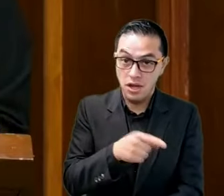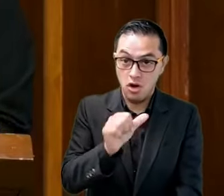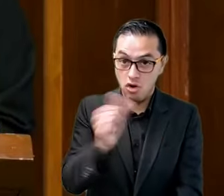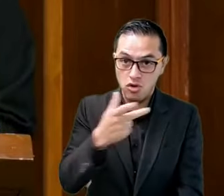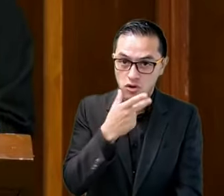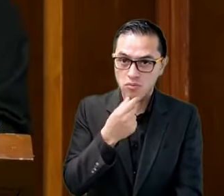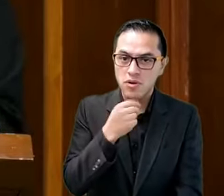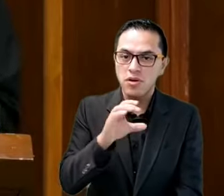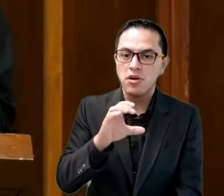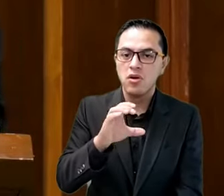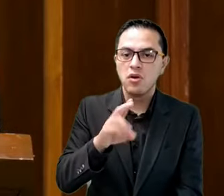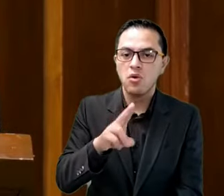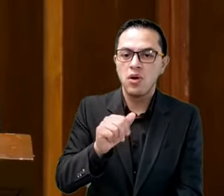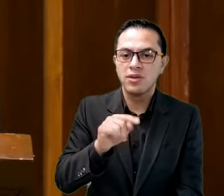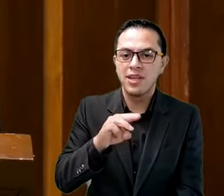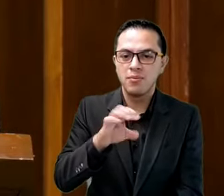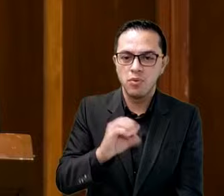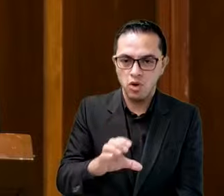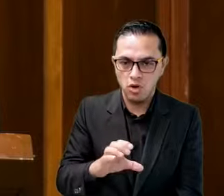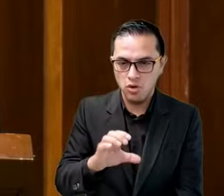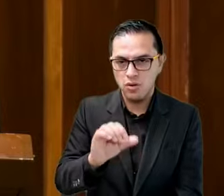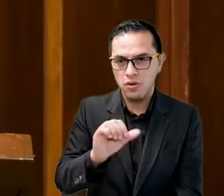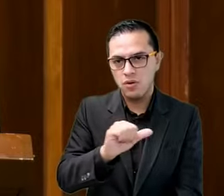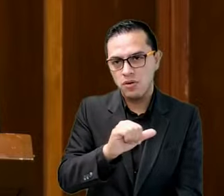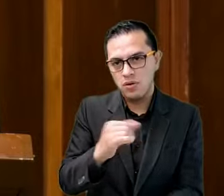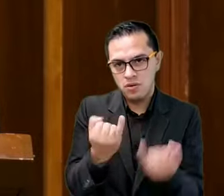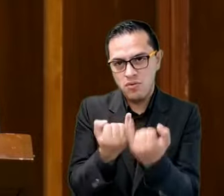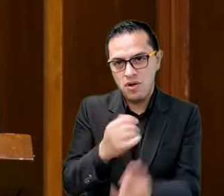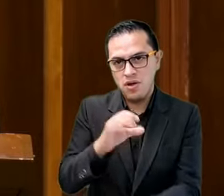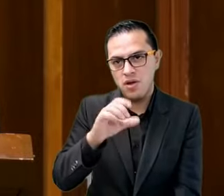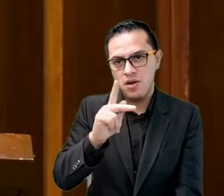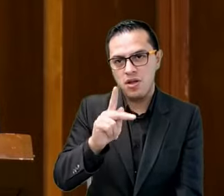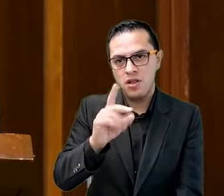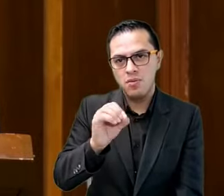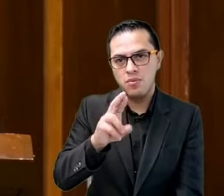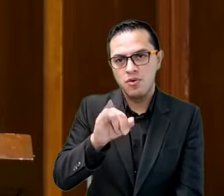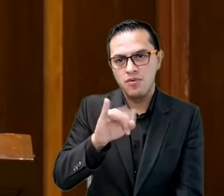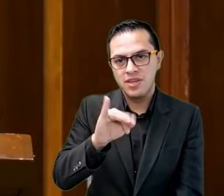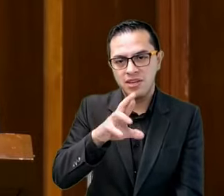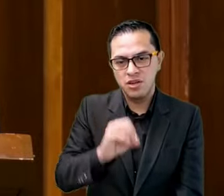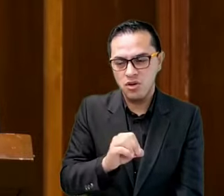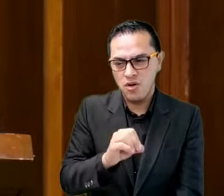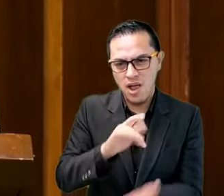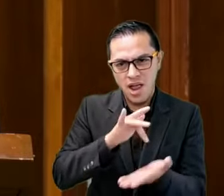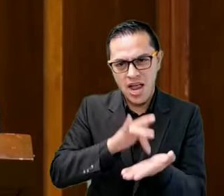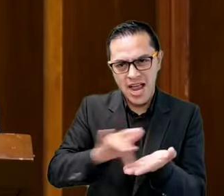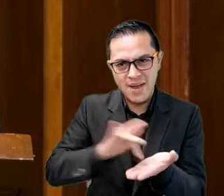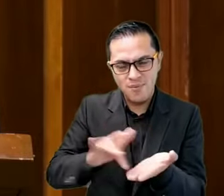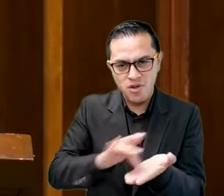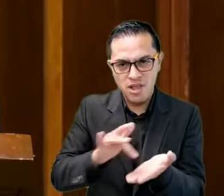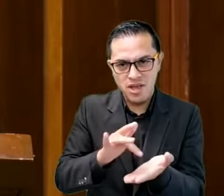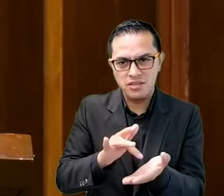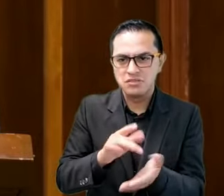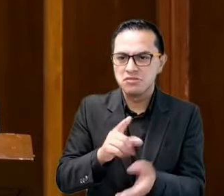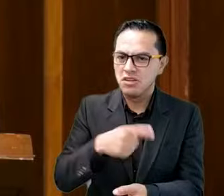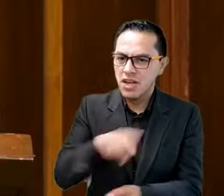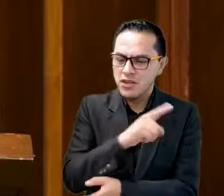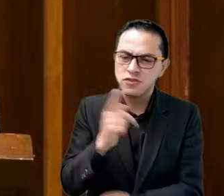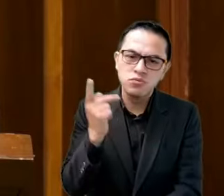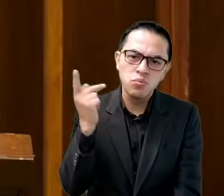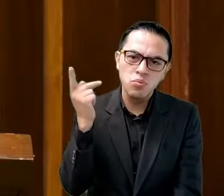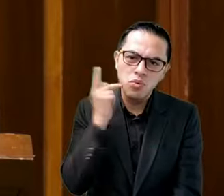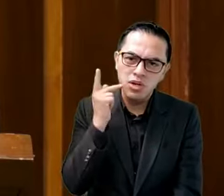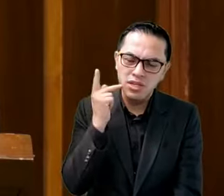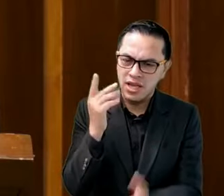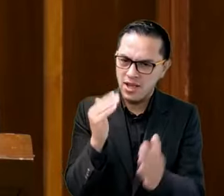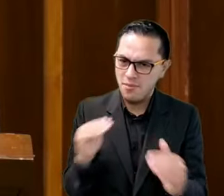Porfirio Muñoz ledo la creación de la corriente democrática una verdadera Revolución política que